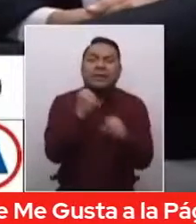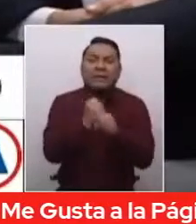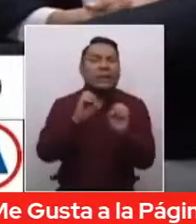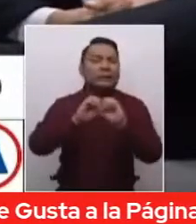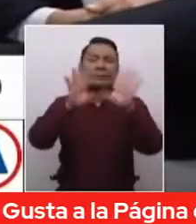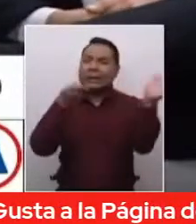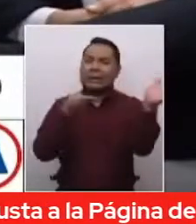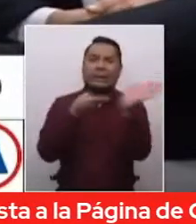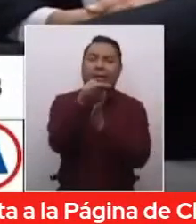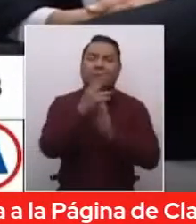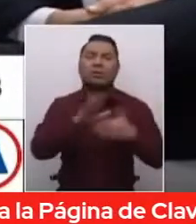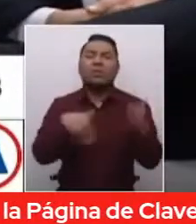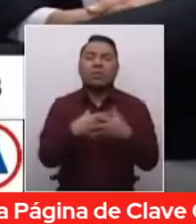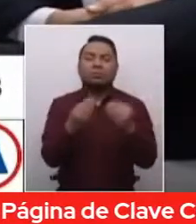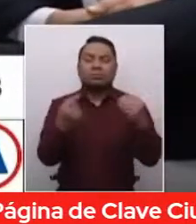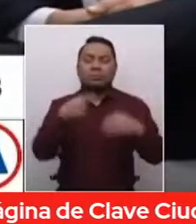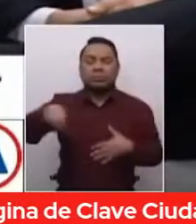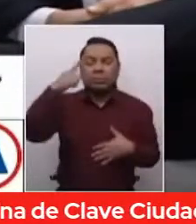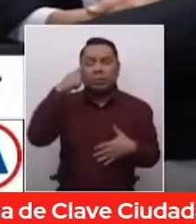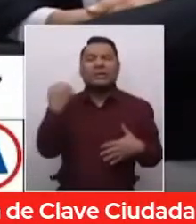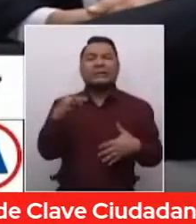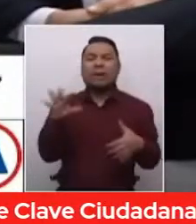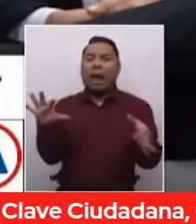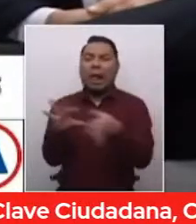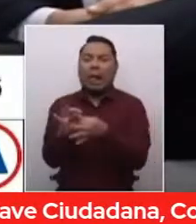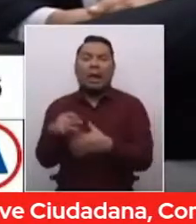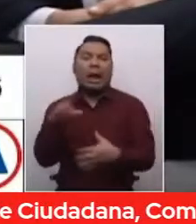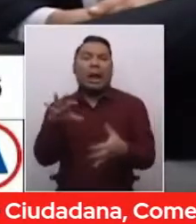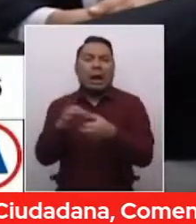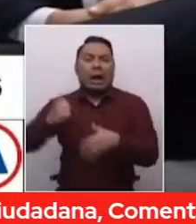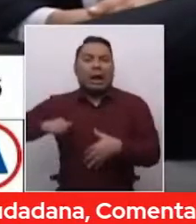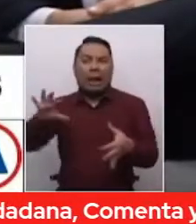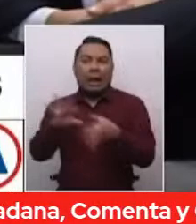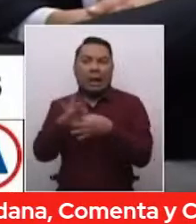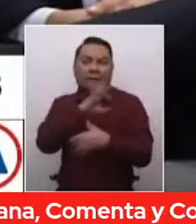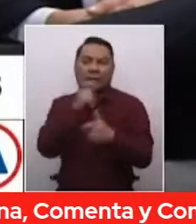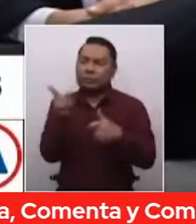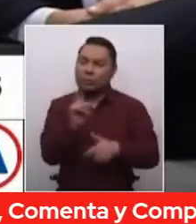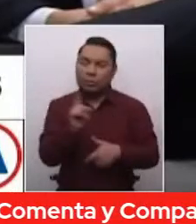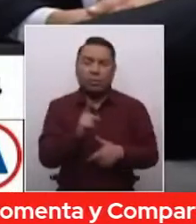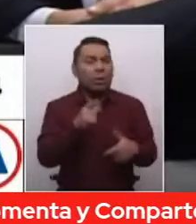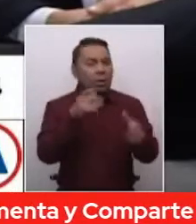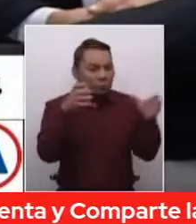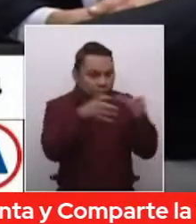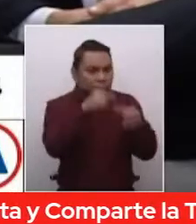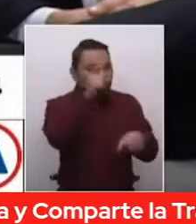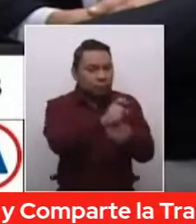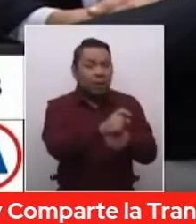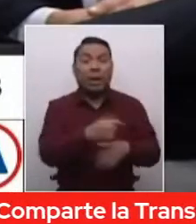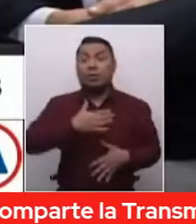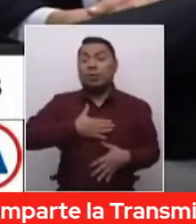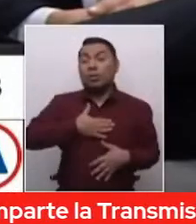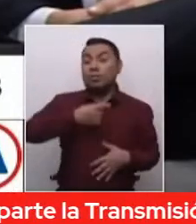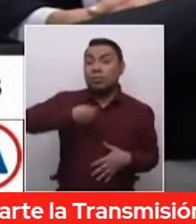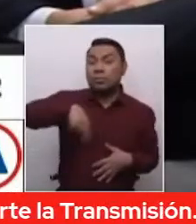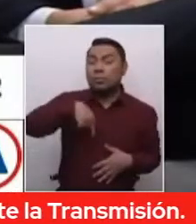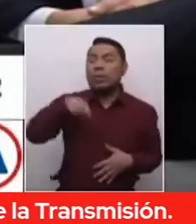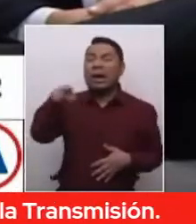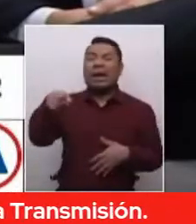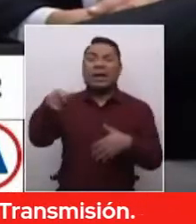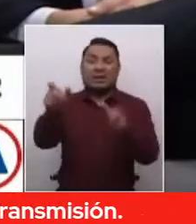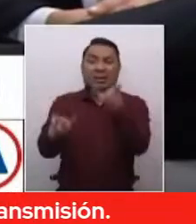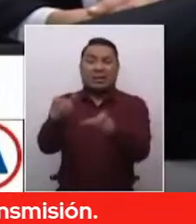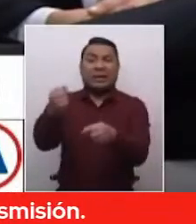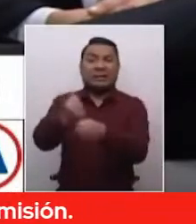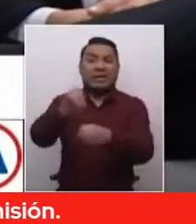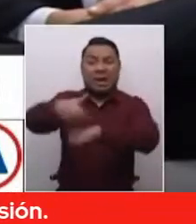y no como lo ha venido haciendo muchas veces, coludiéndose con el alcalde para la fiscalización. Pero nosotros no vamos a votar a los